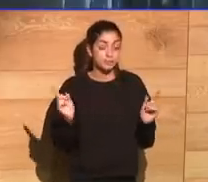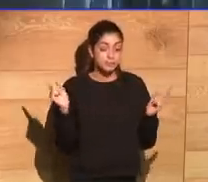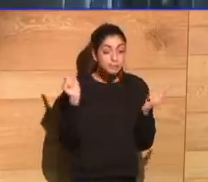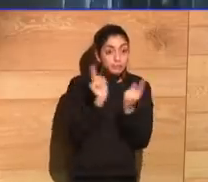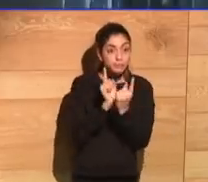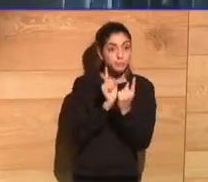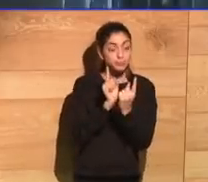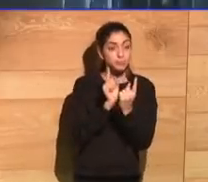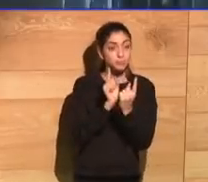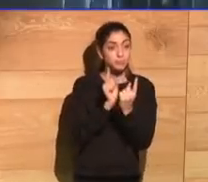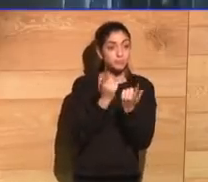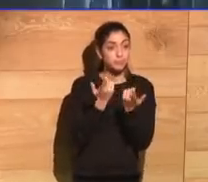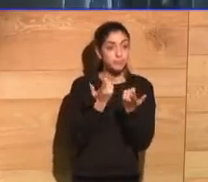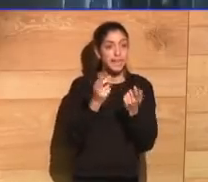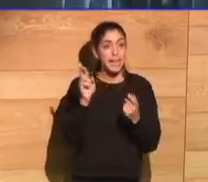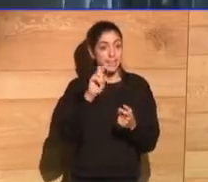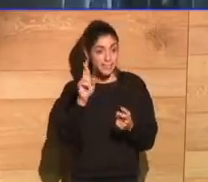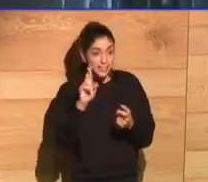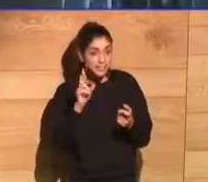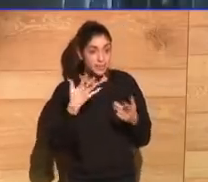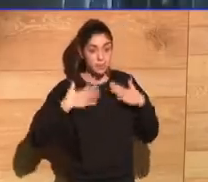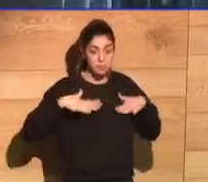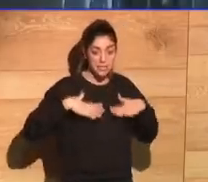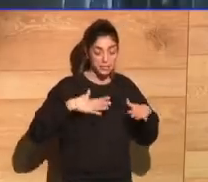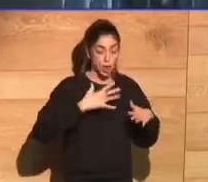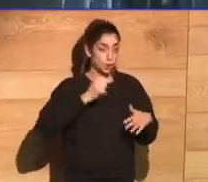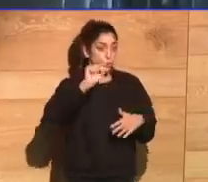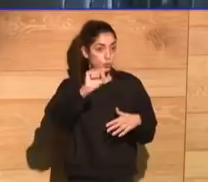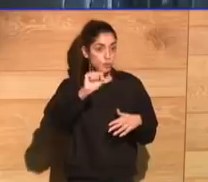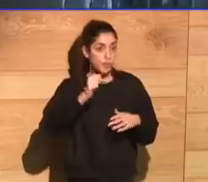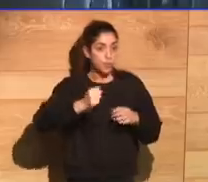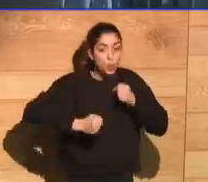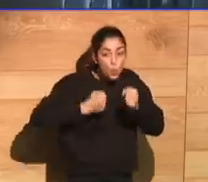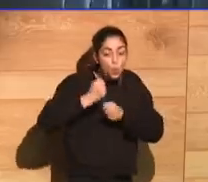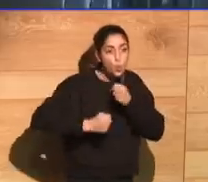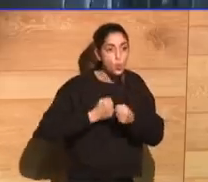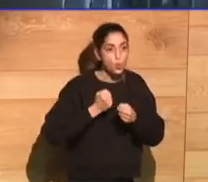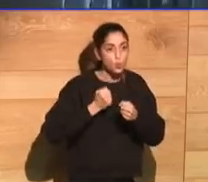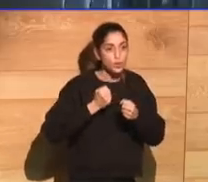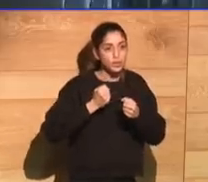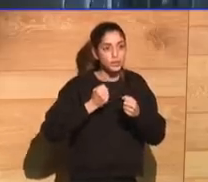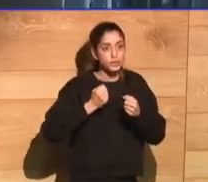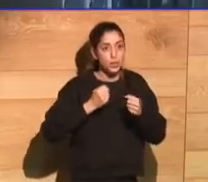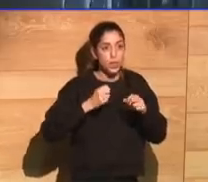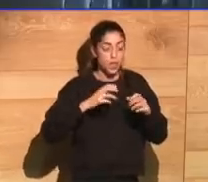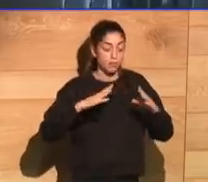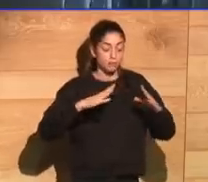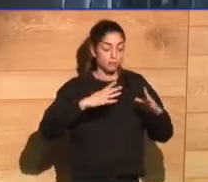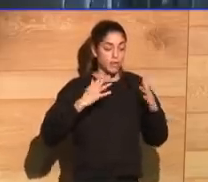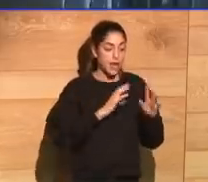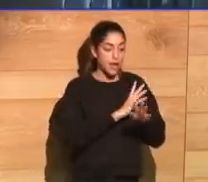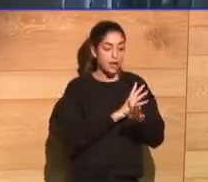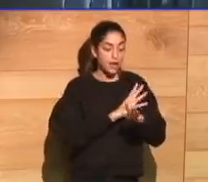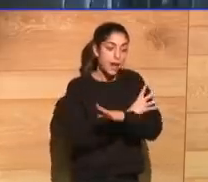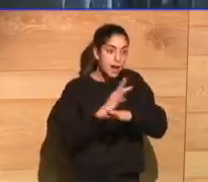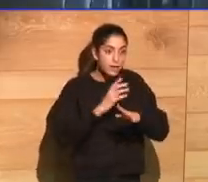se encuentra a Richard Donner vestido Superman y corriendo por el jardín de su casa y le